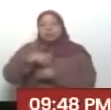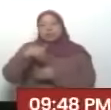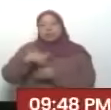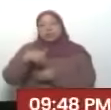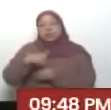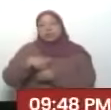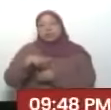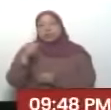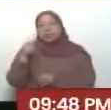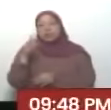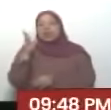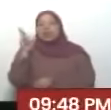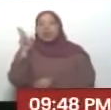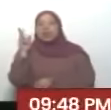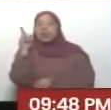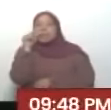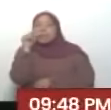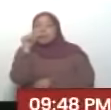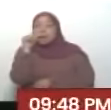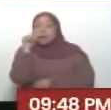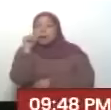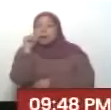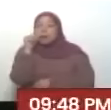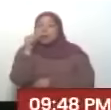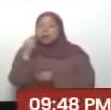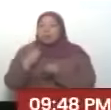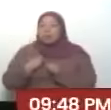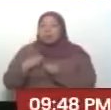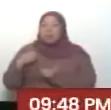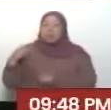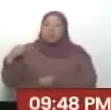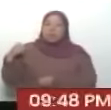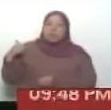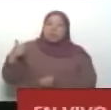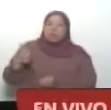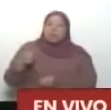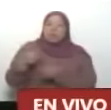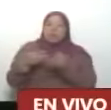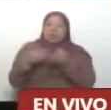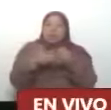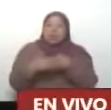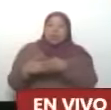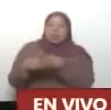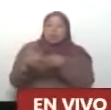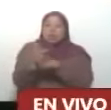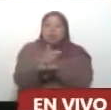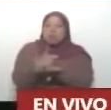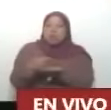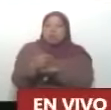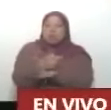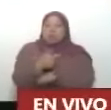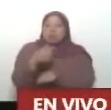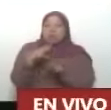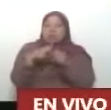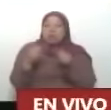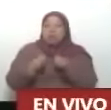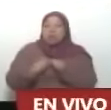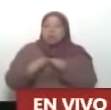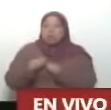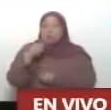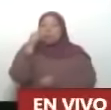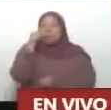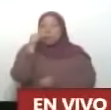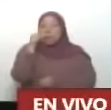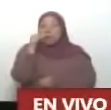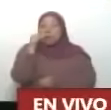eran los ahorros de mi padre de toda su vida. El gobierno norteamericano, a los ahorros de toda la vida de mi padre, yo